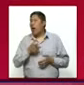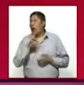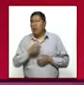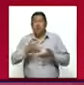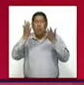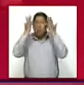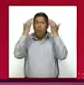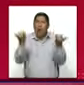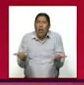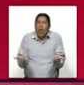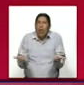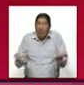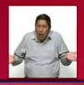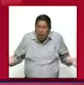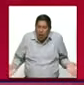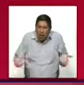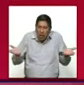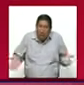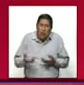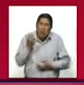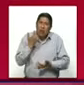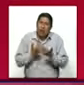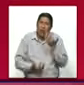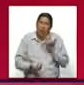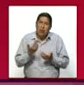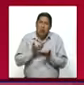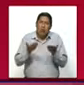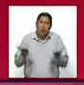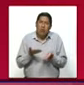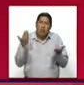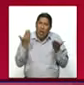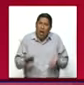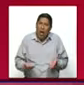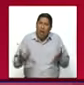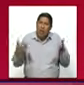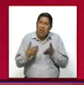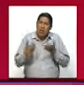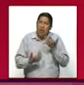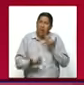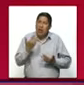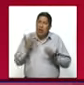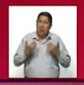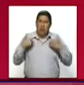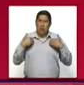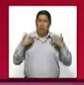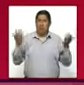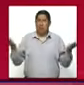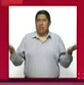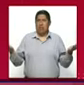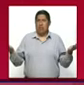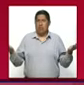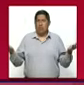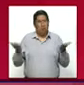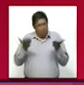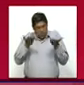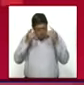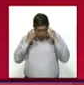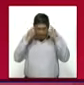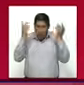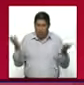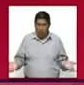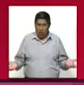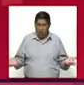le ocurre provocar estos incendios donde hay justamente estos cisternas que están cargados con combustible? A ver, usted puede